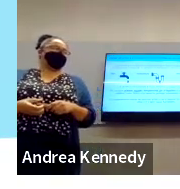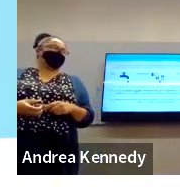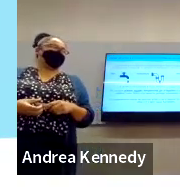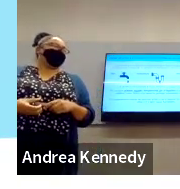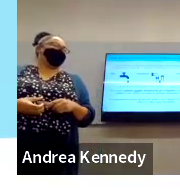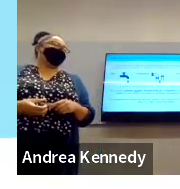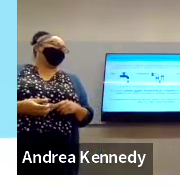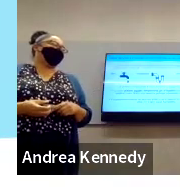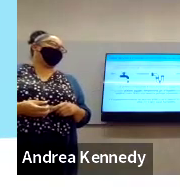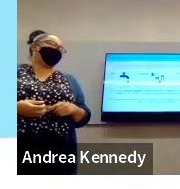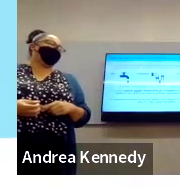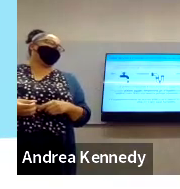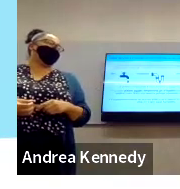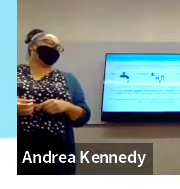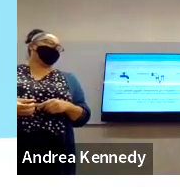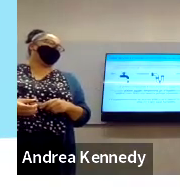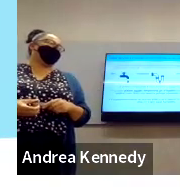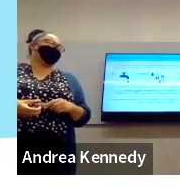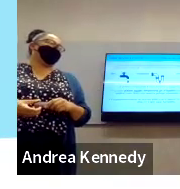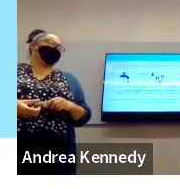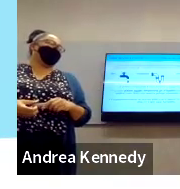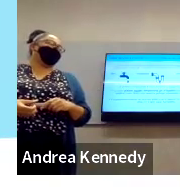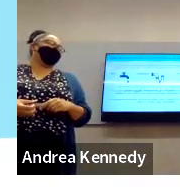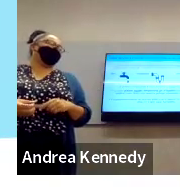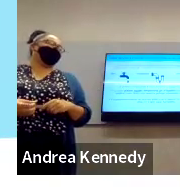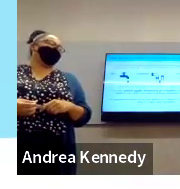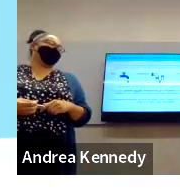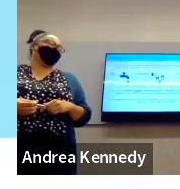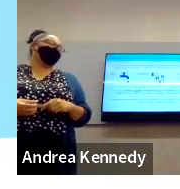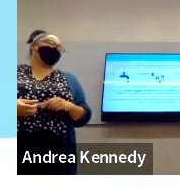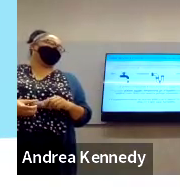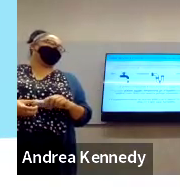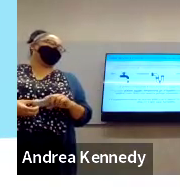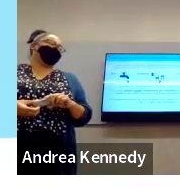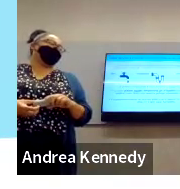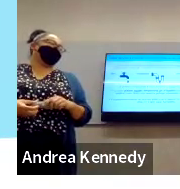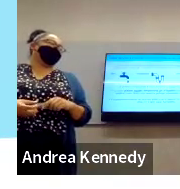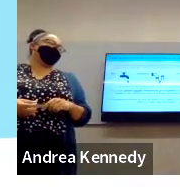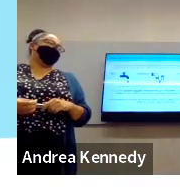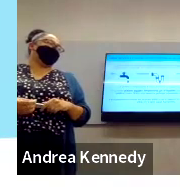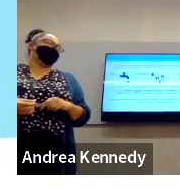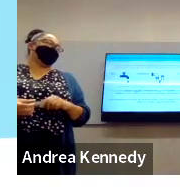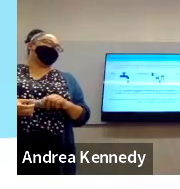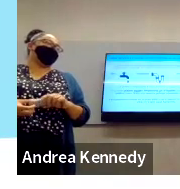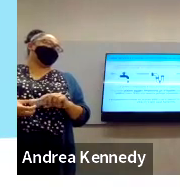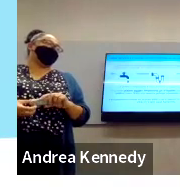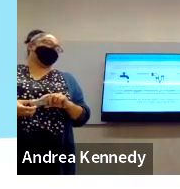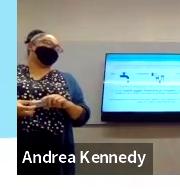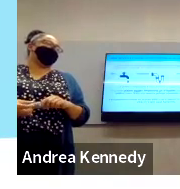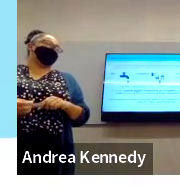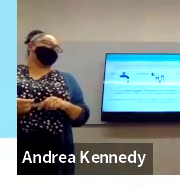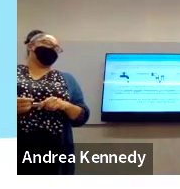Usted si usted piensa que está de acuerdo, no tiene que hacer nada, pero si usted no está de acuerdo, piensa que los números no